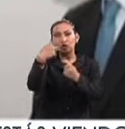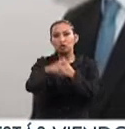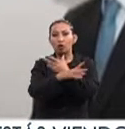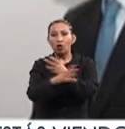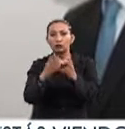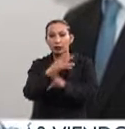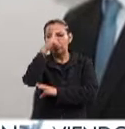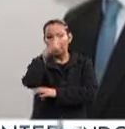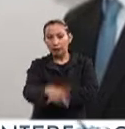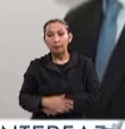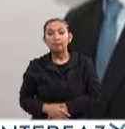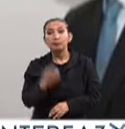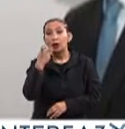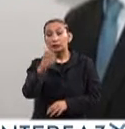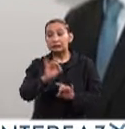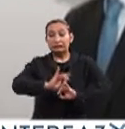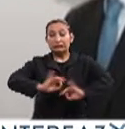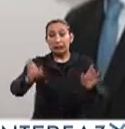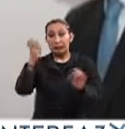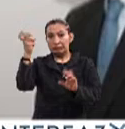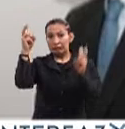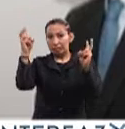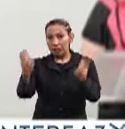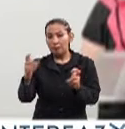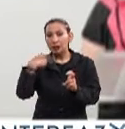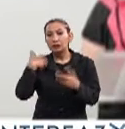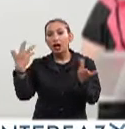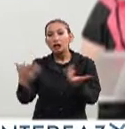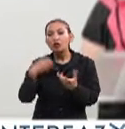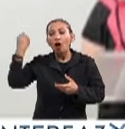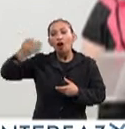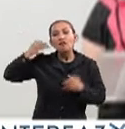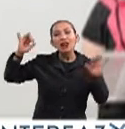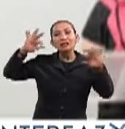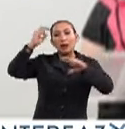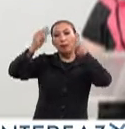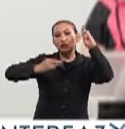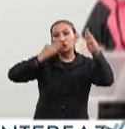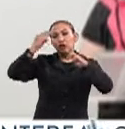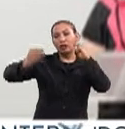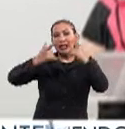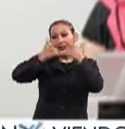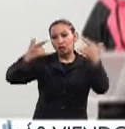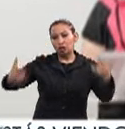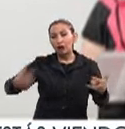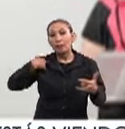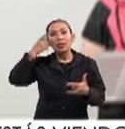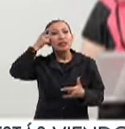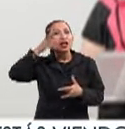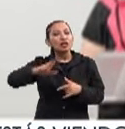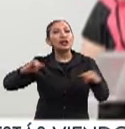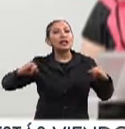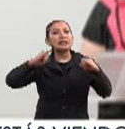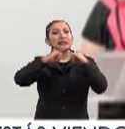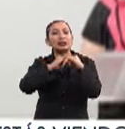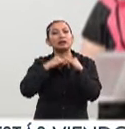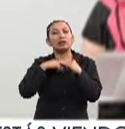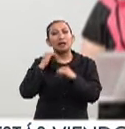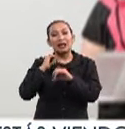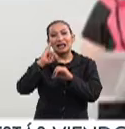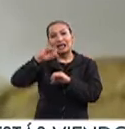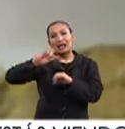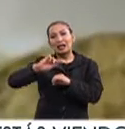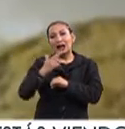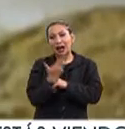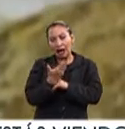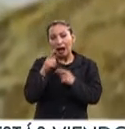estas piezas. Debido a lo delicado de este caso, se realizó una conferencia en el Museo Nacional de Historia por los directores del Instituto Nacional de